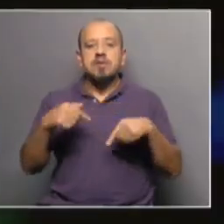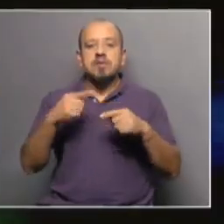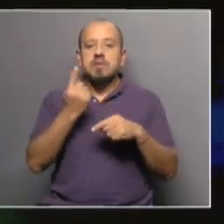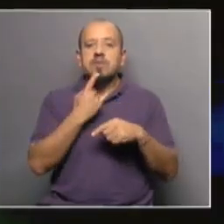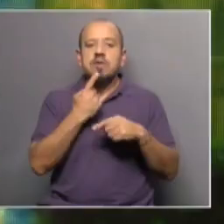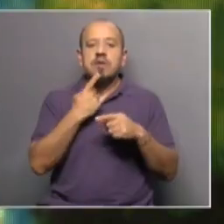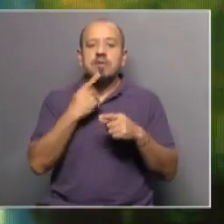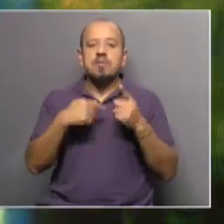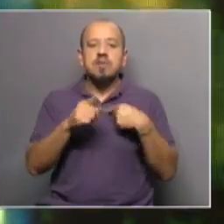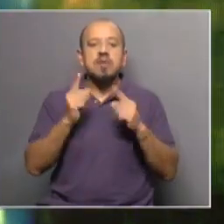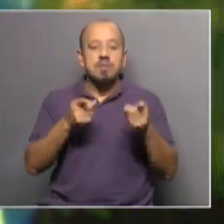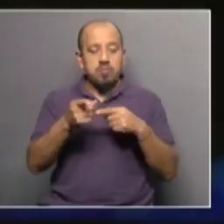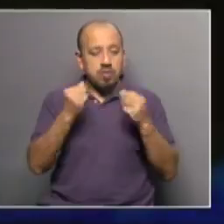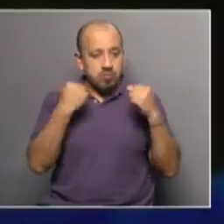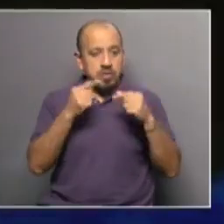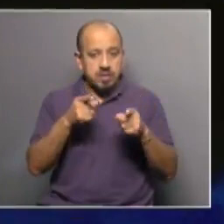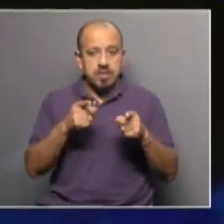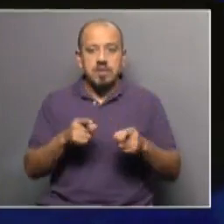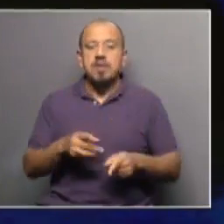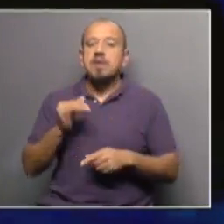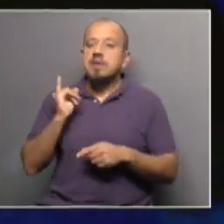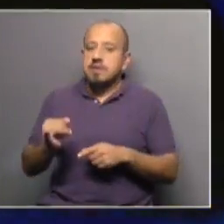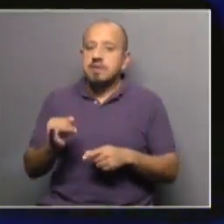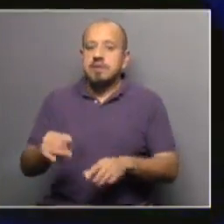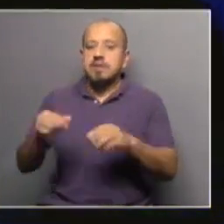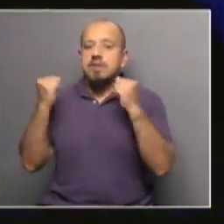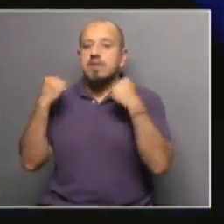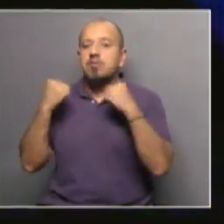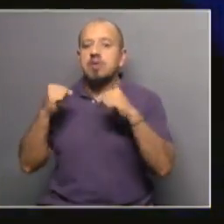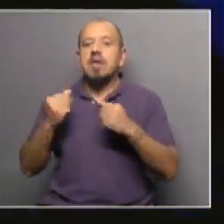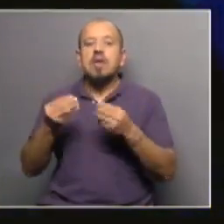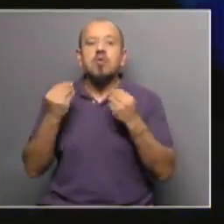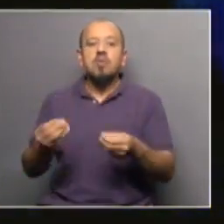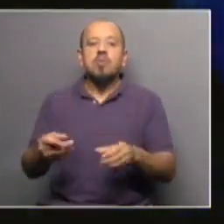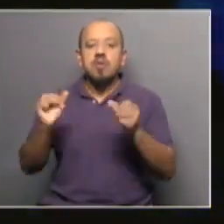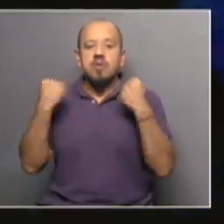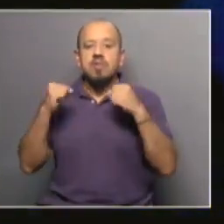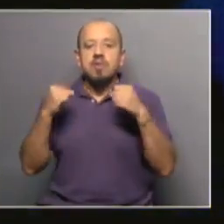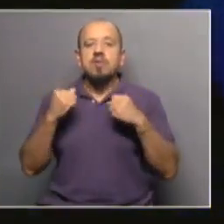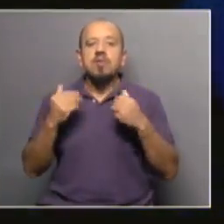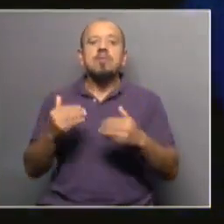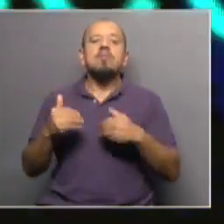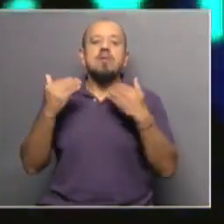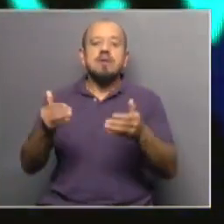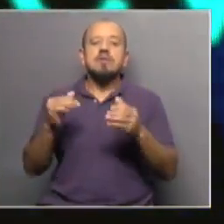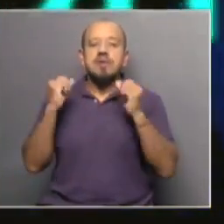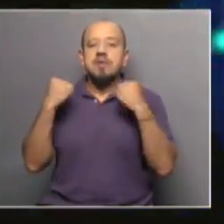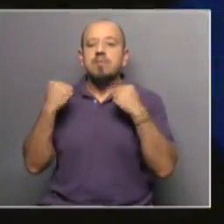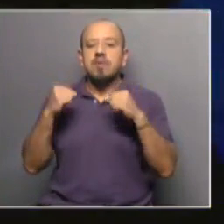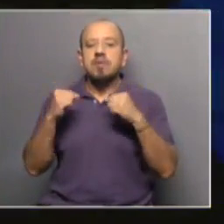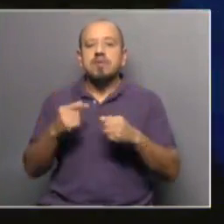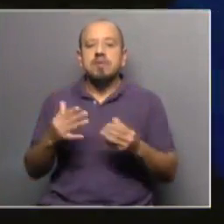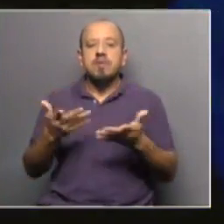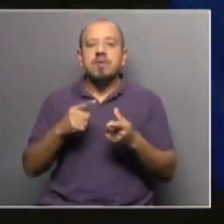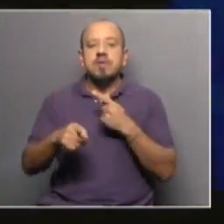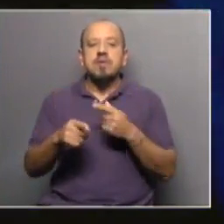política, pero vos también traes deporte. Sí, exactamente, traemos deporte y cómo el deporte va más allá del deporte, ¿no? Bueno, ahora con